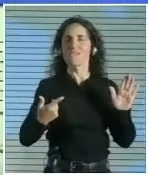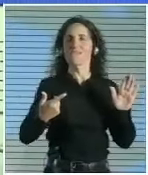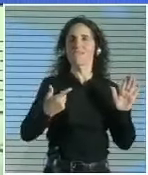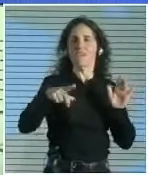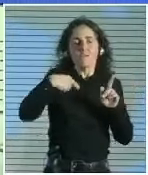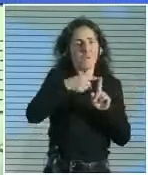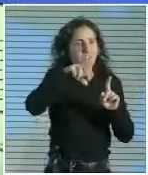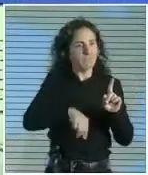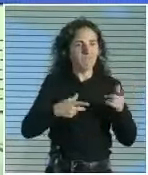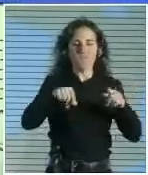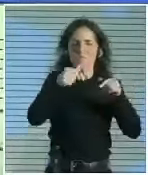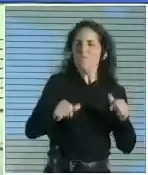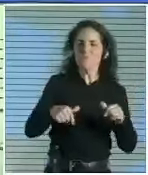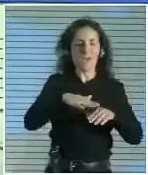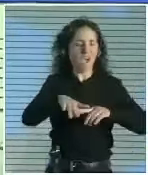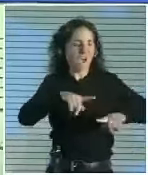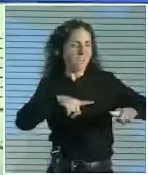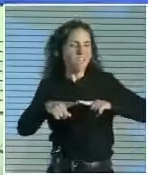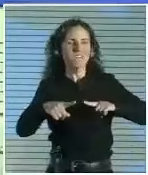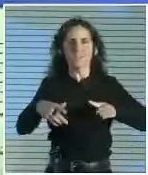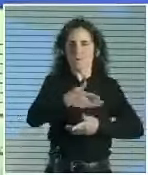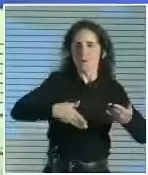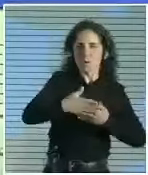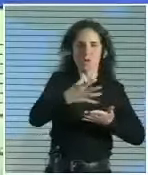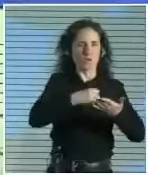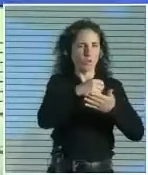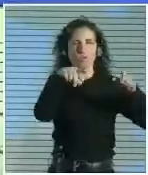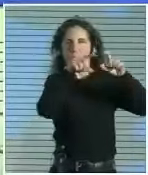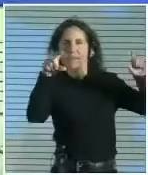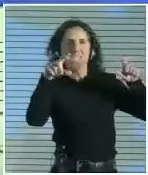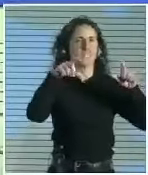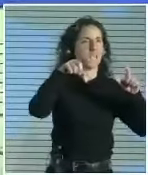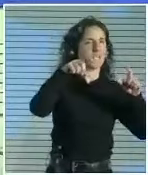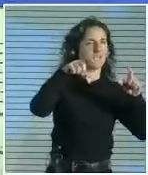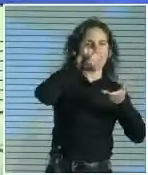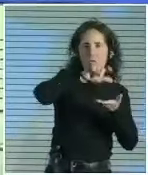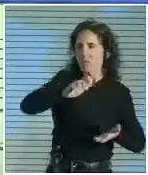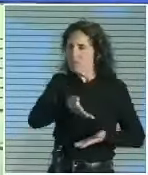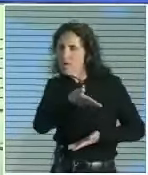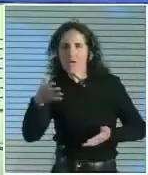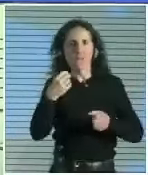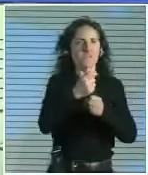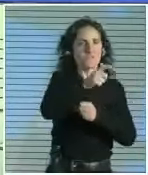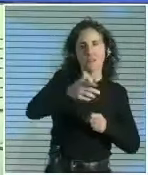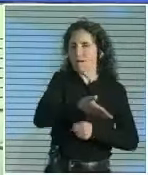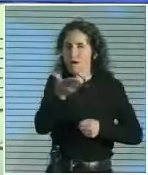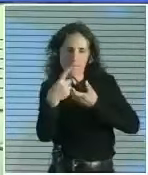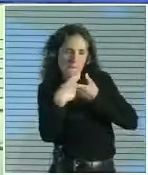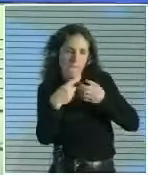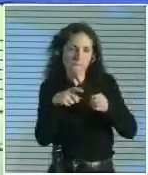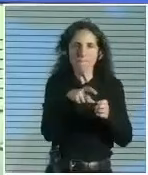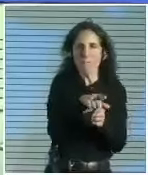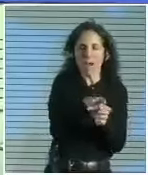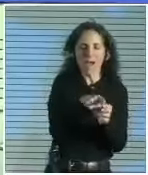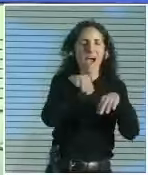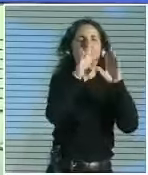contemos con todos, con la ciudadanía, con las empresas, con los trabajadores, etcétera, esto tiene que ser un win-win. Es